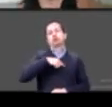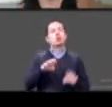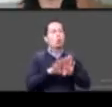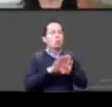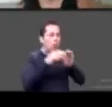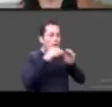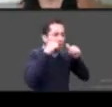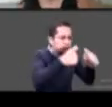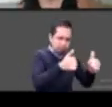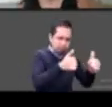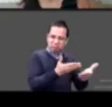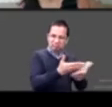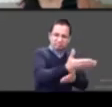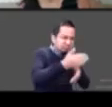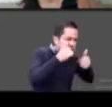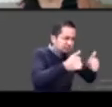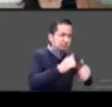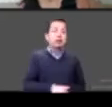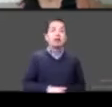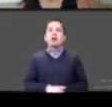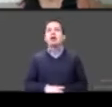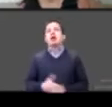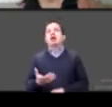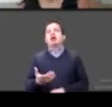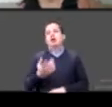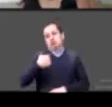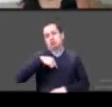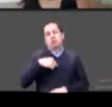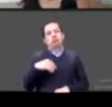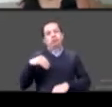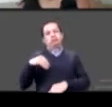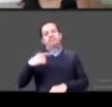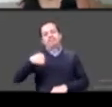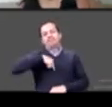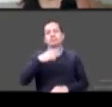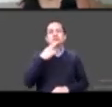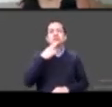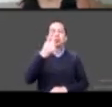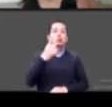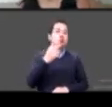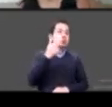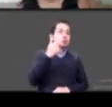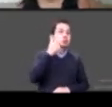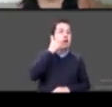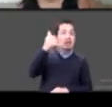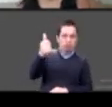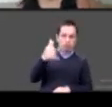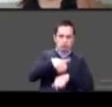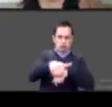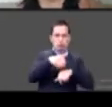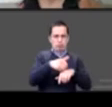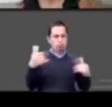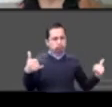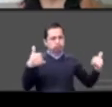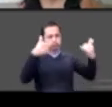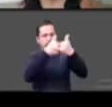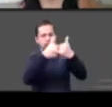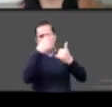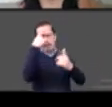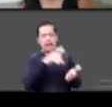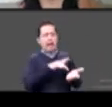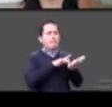un centro telefónico, una línea de apoyo psicológica, que sin costo alguno y con cobertura